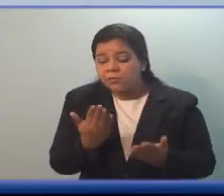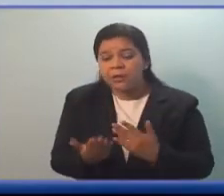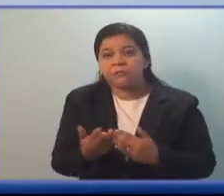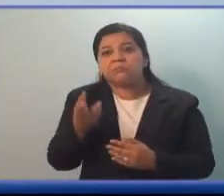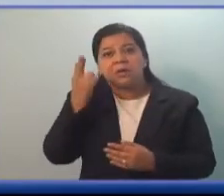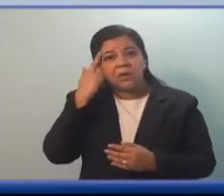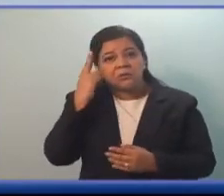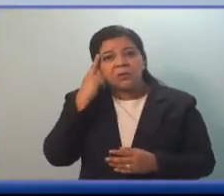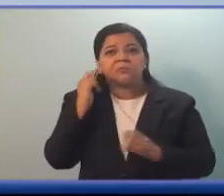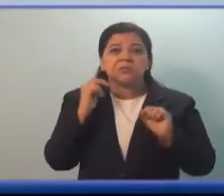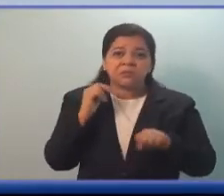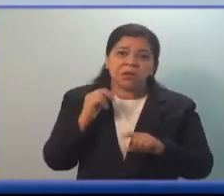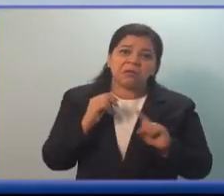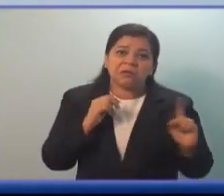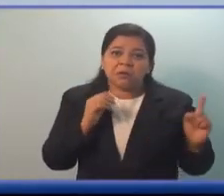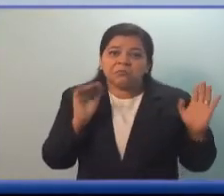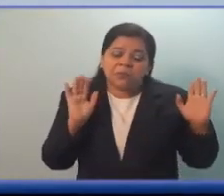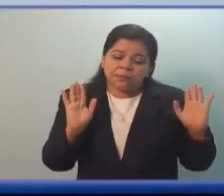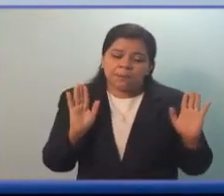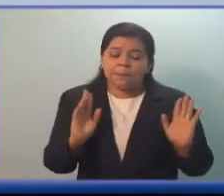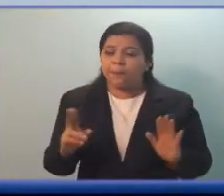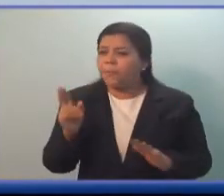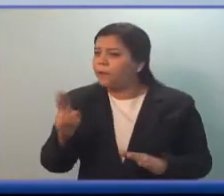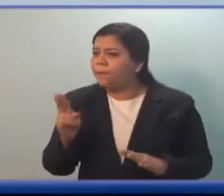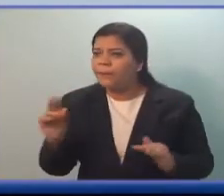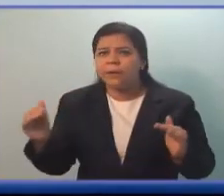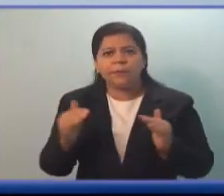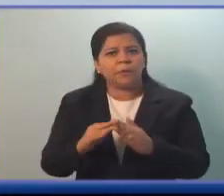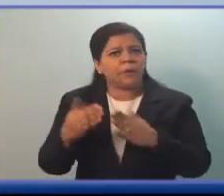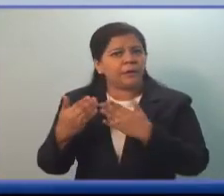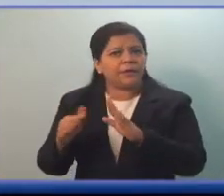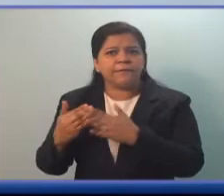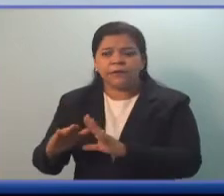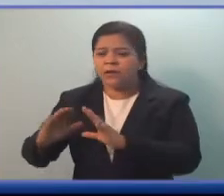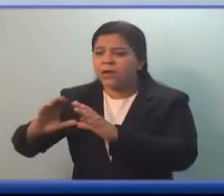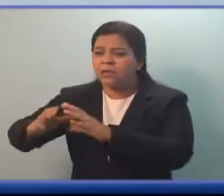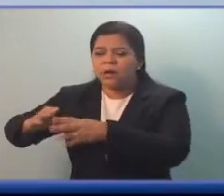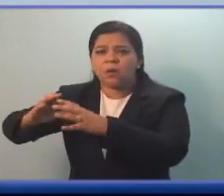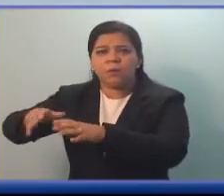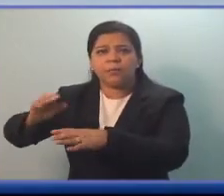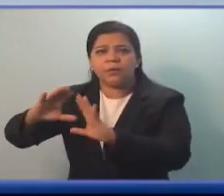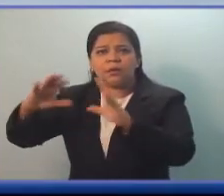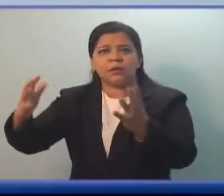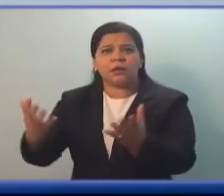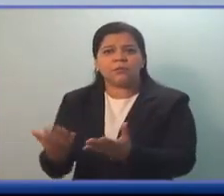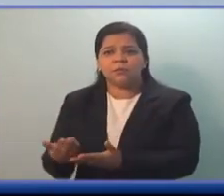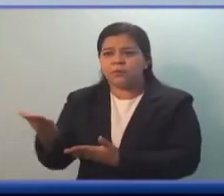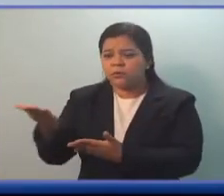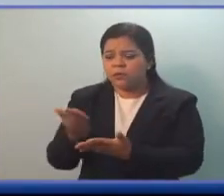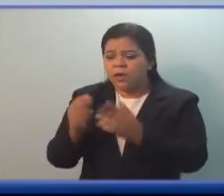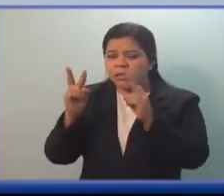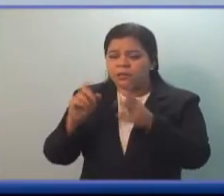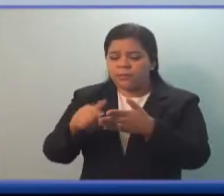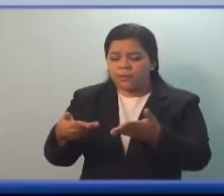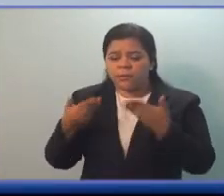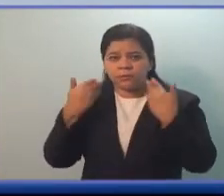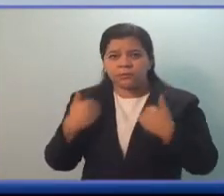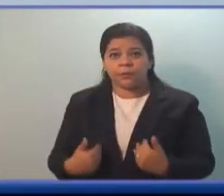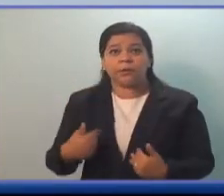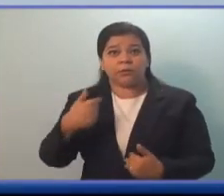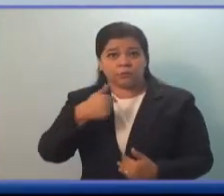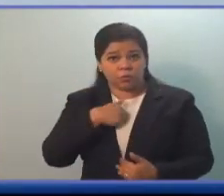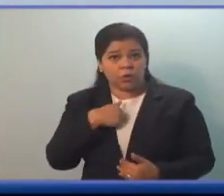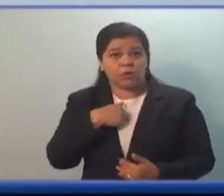lo han recomendado. Lo mismo lo han recomendado muchos comités internacionales sobre derechos humanos. Yo tuve la suerte de estar,